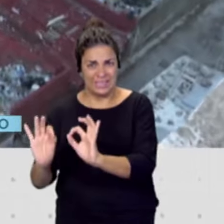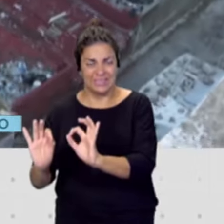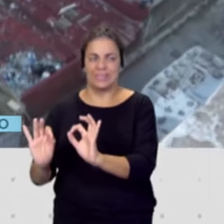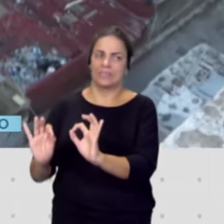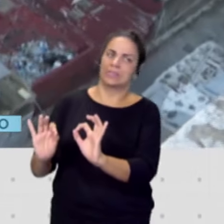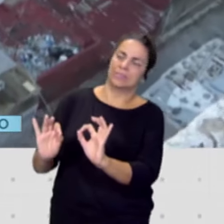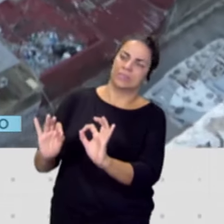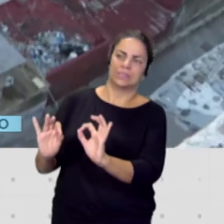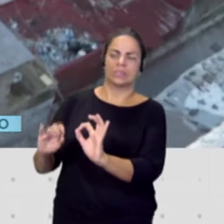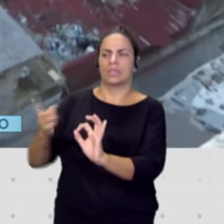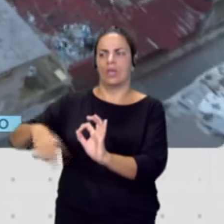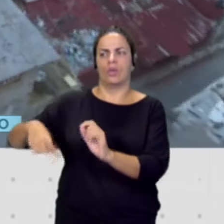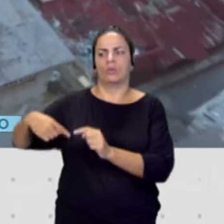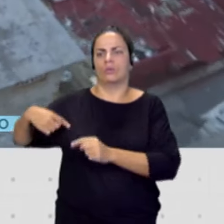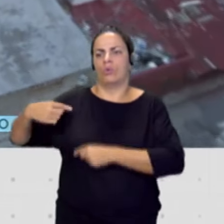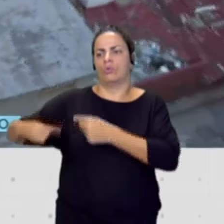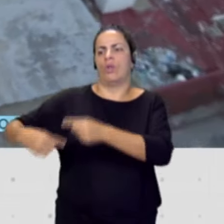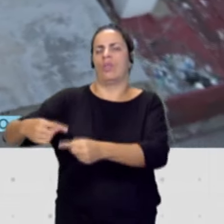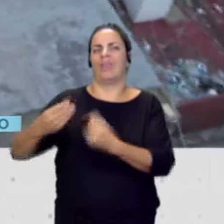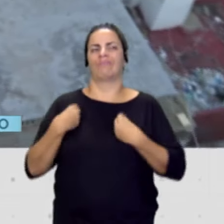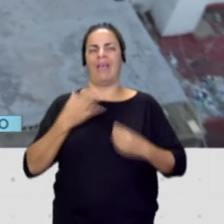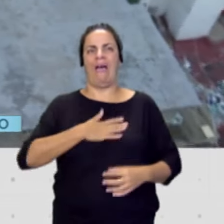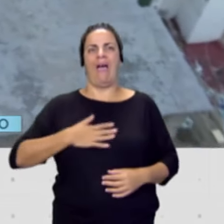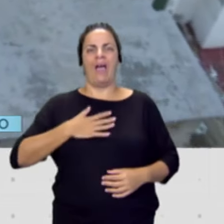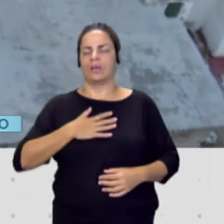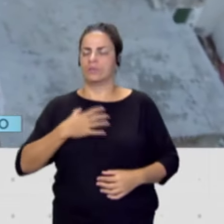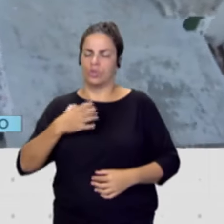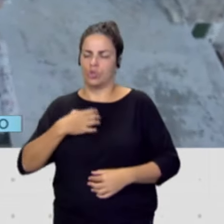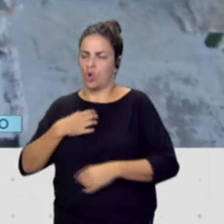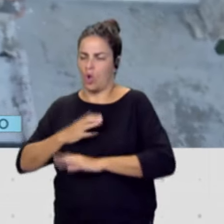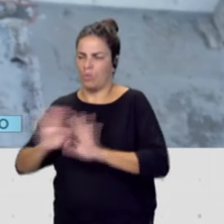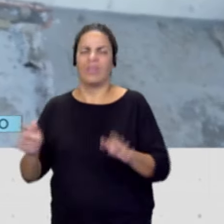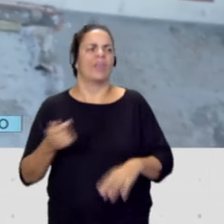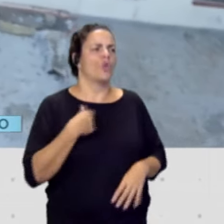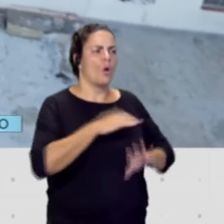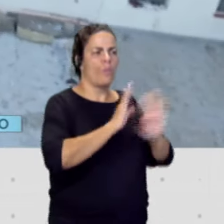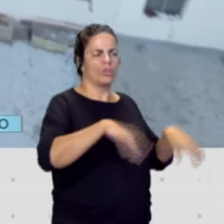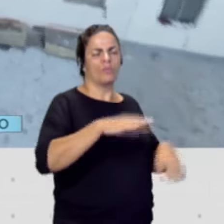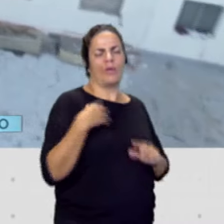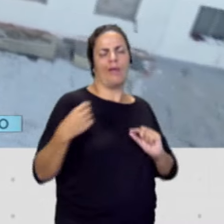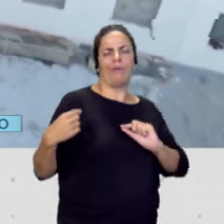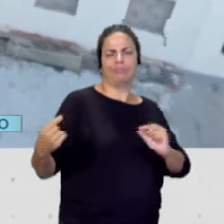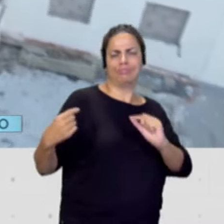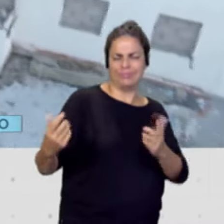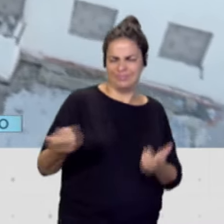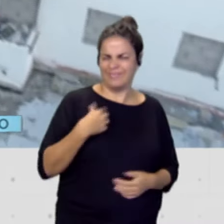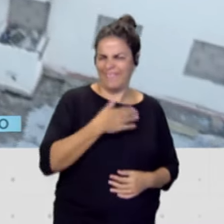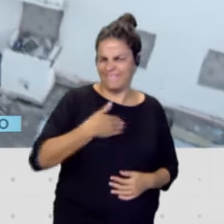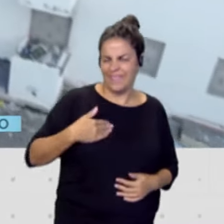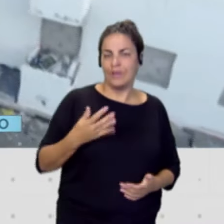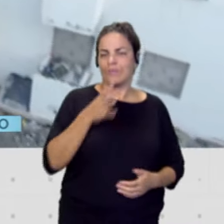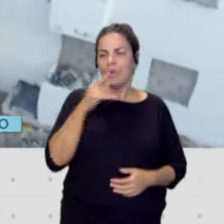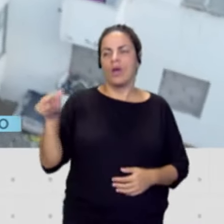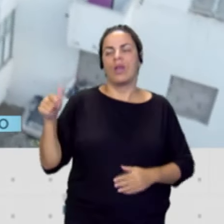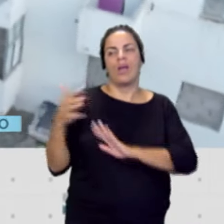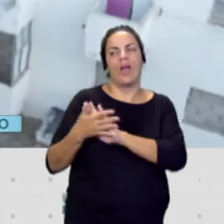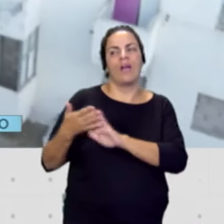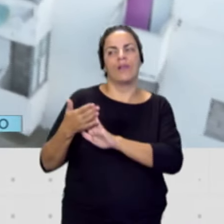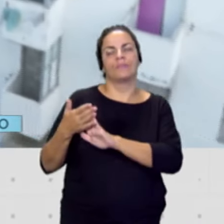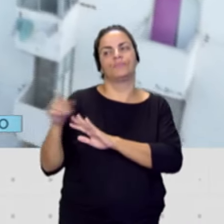tener un día a día mínimo agradable, ¿no? Mira, yo por terminar discutiendo con Natacha, porque ha hablado de reprocharle